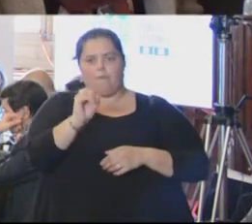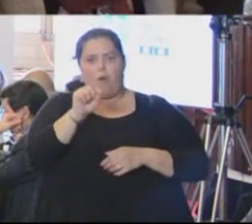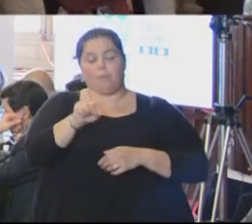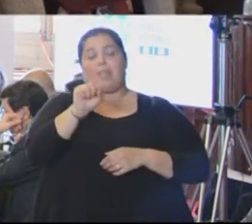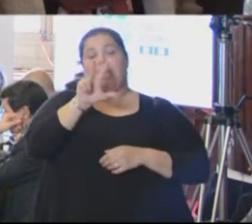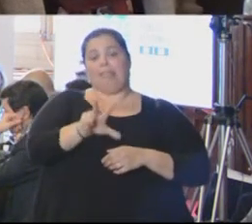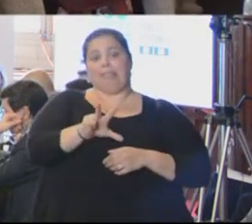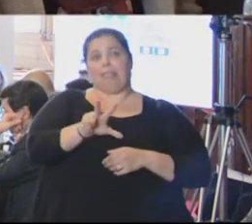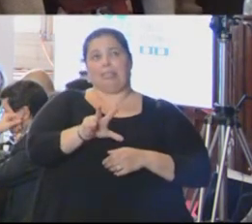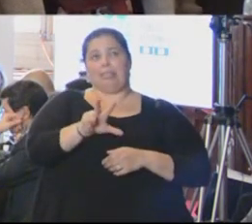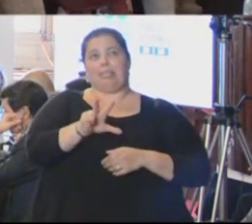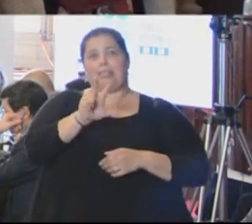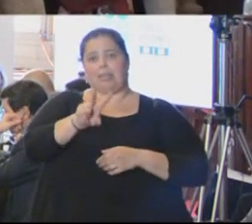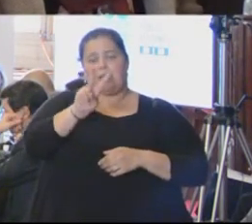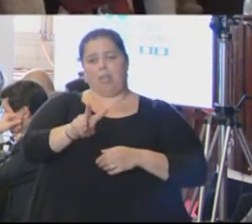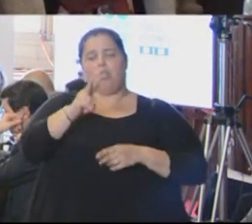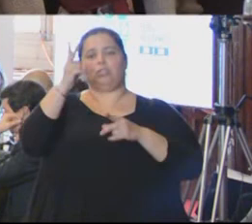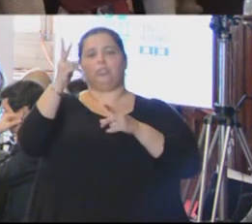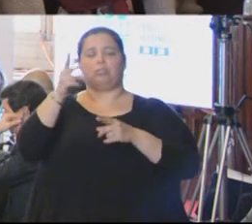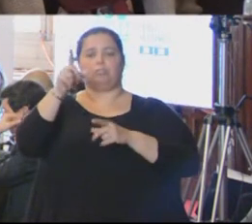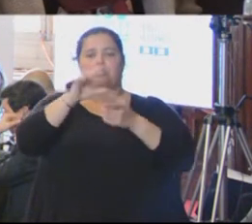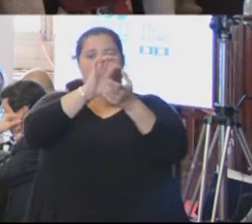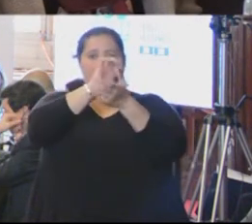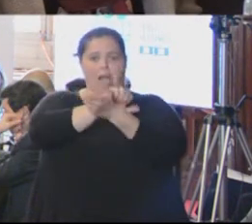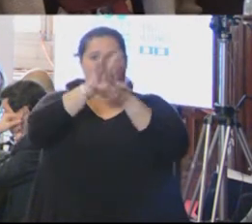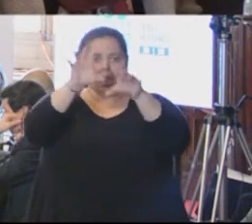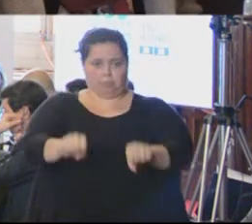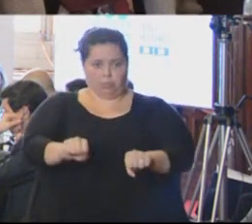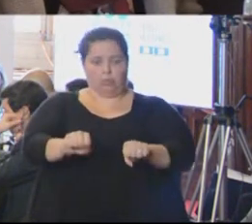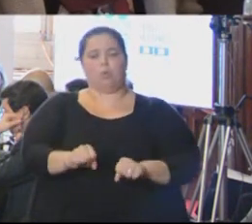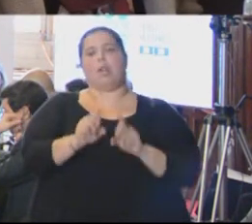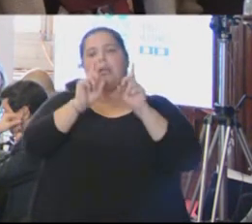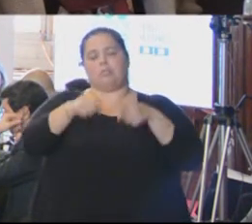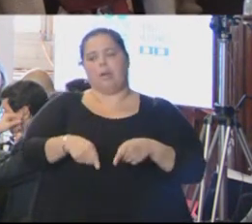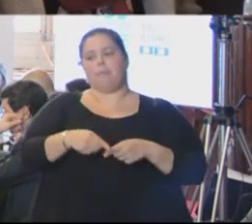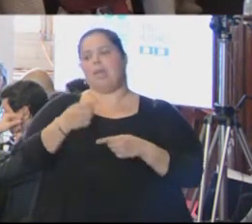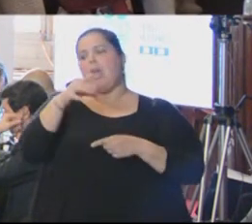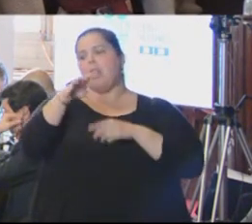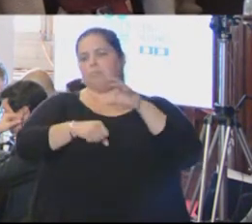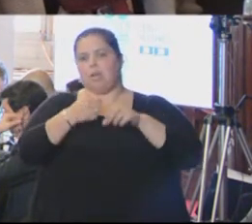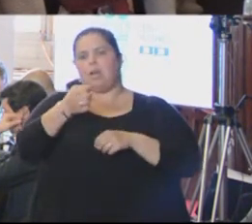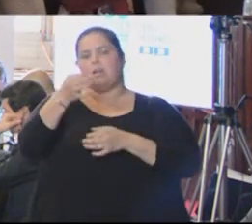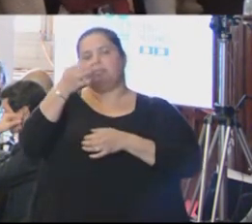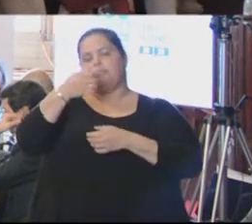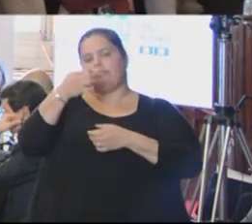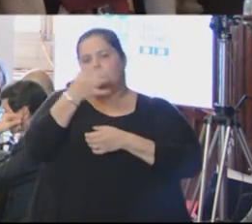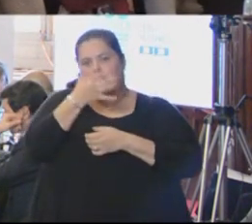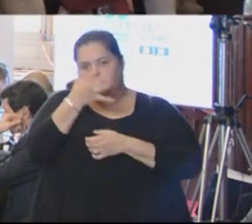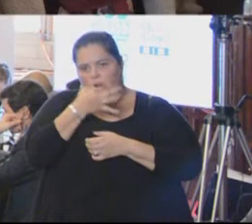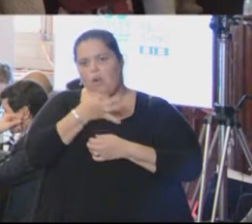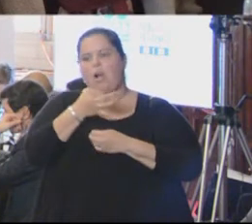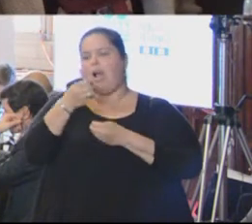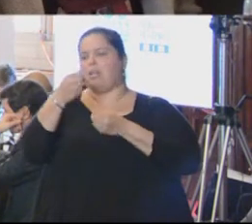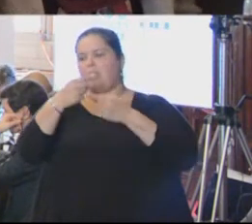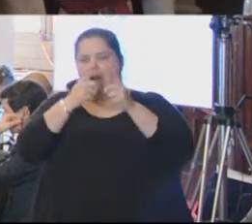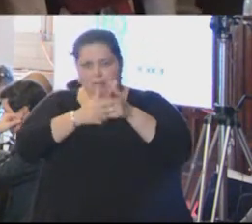casi 20 toneladas de clorhidrato de cocaína, 239 armas de fuego y casi